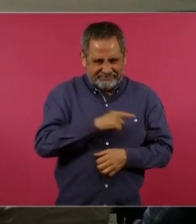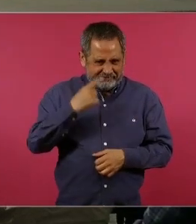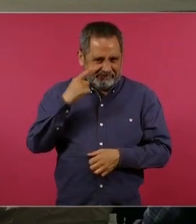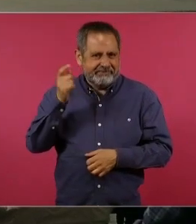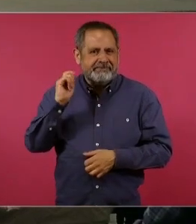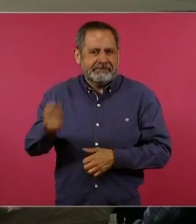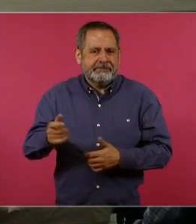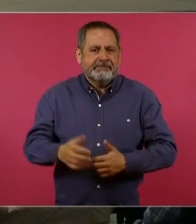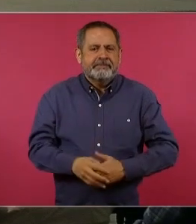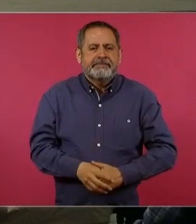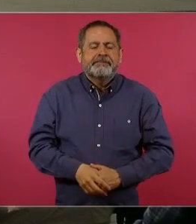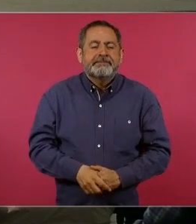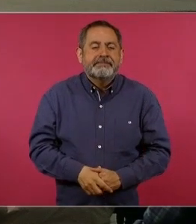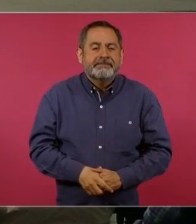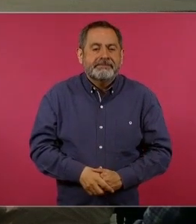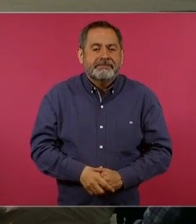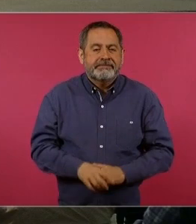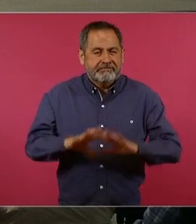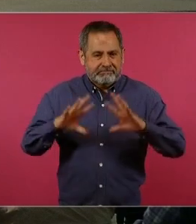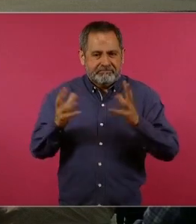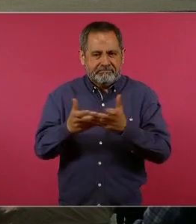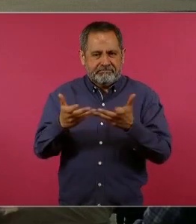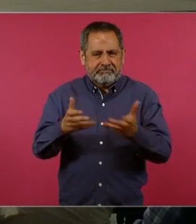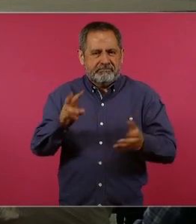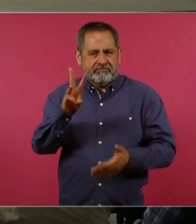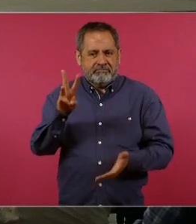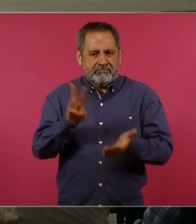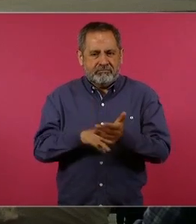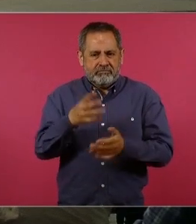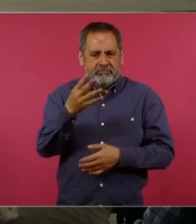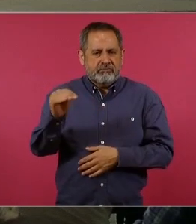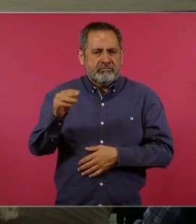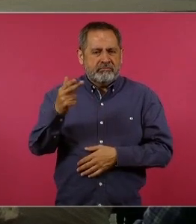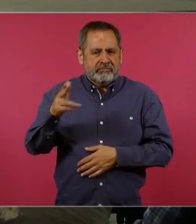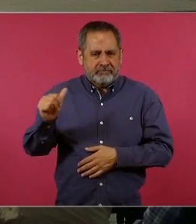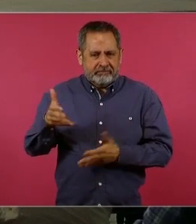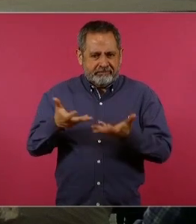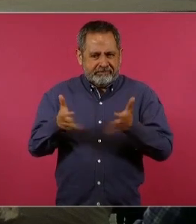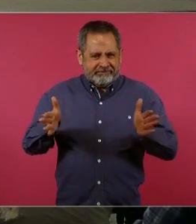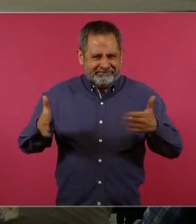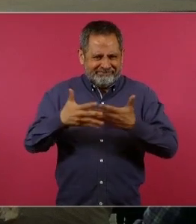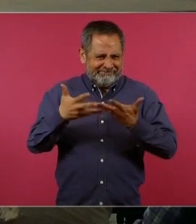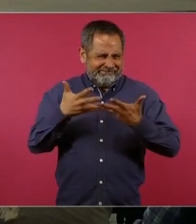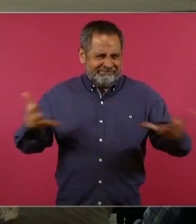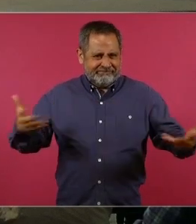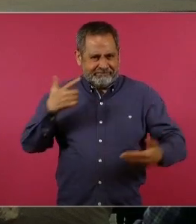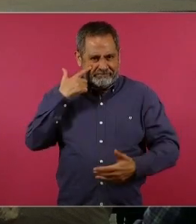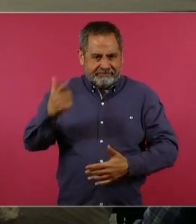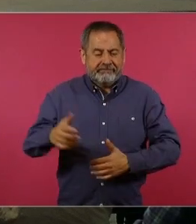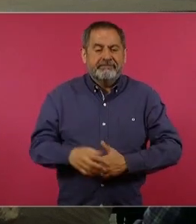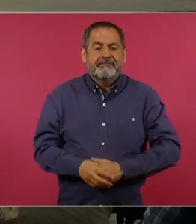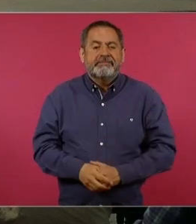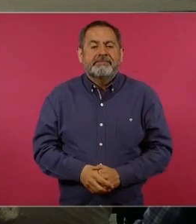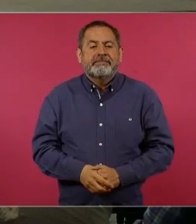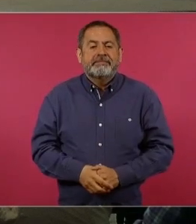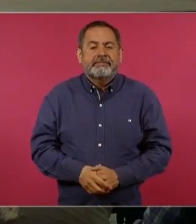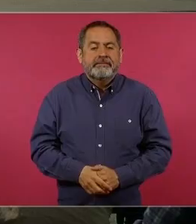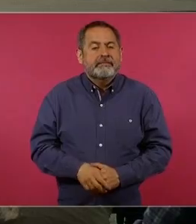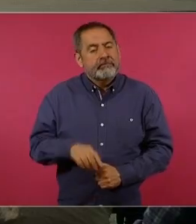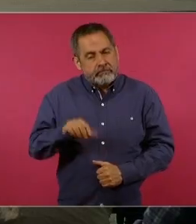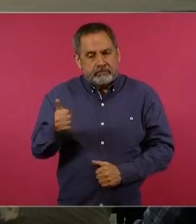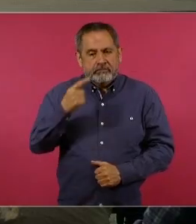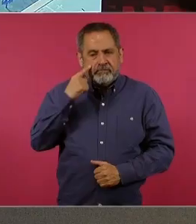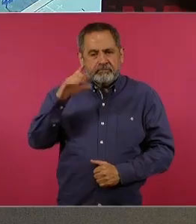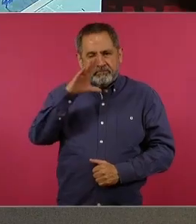de lo que es la totalidad del predio, de las 3.900 hectáreas que les estoy mencionando. La que sigue, por favor. Aquí